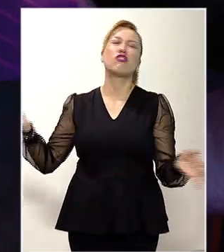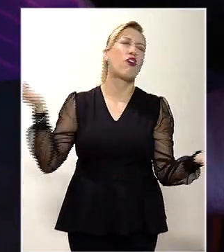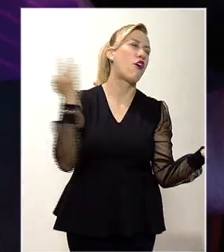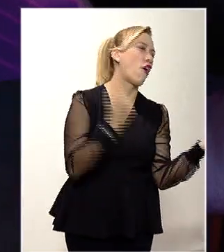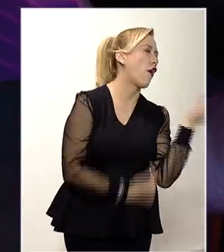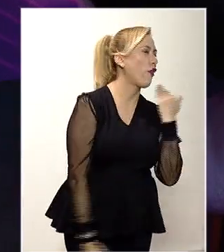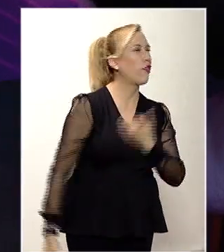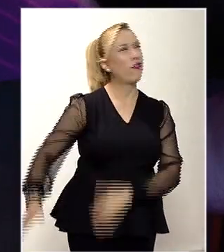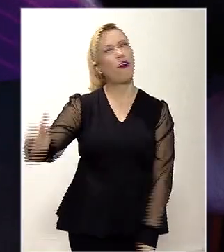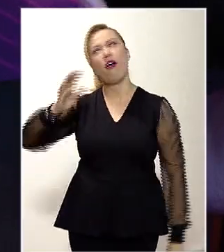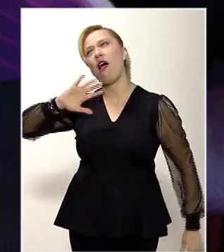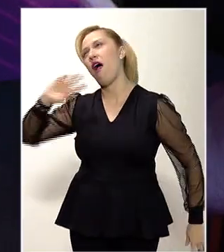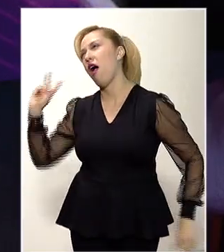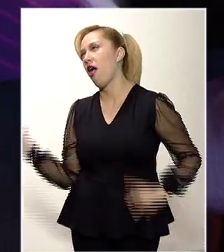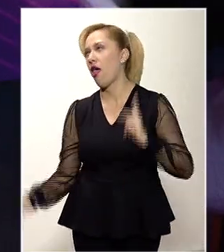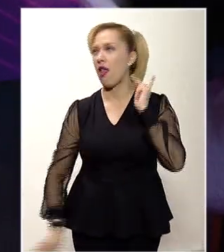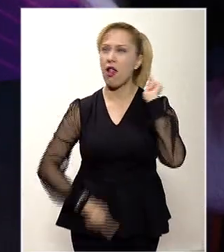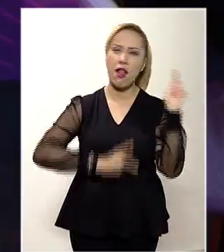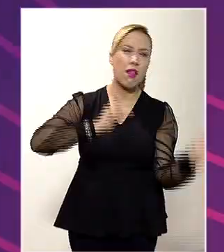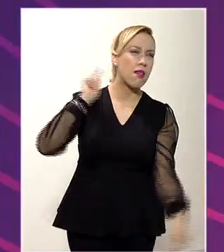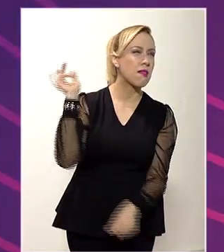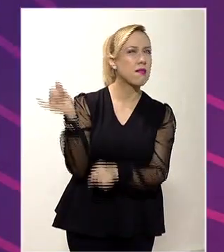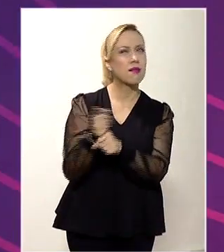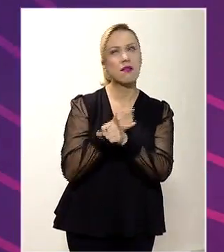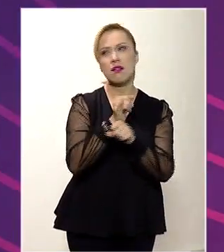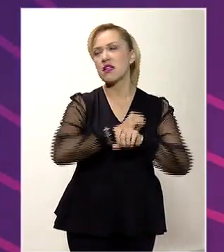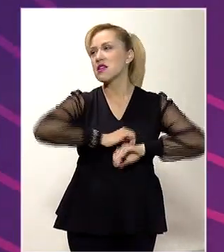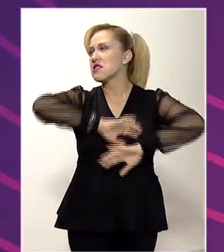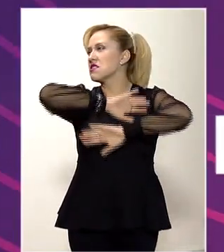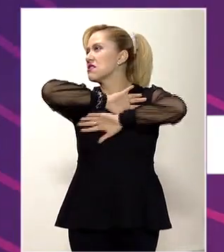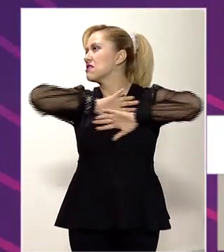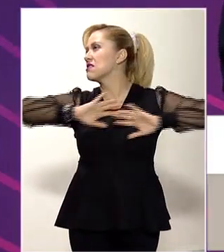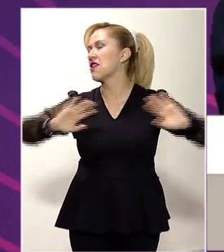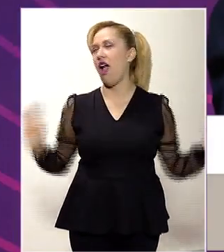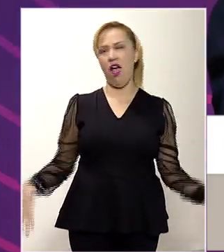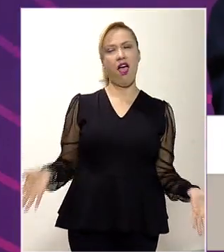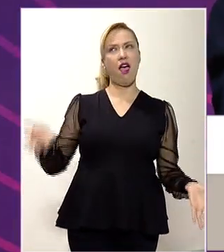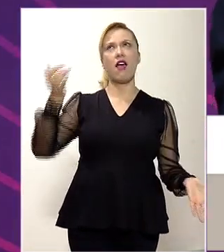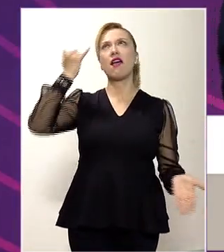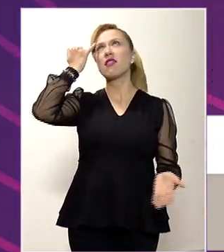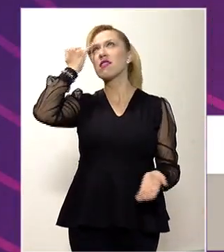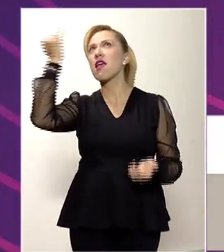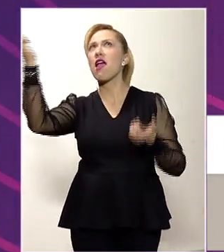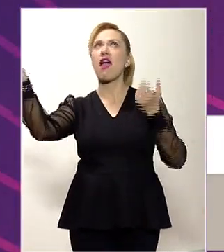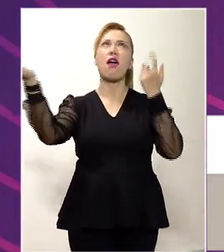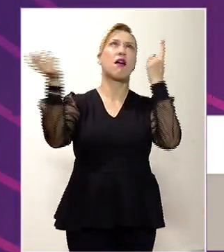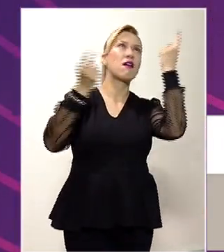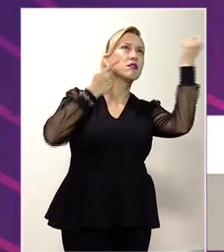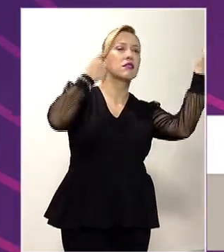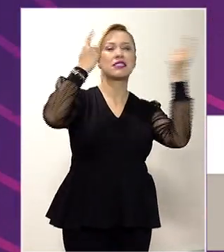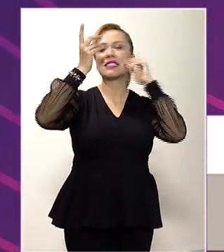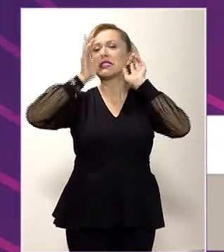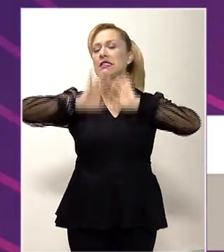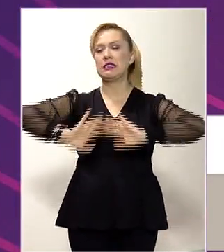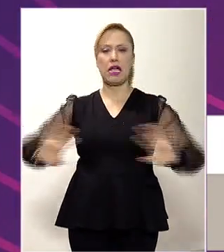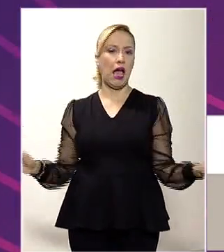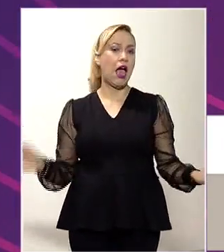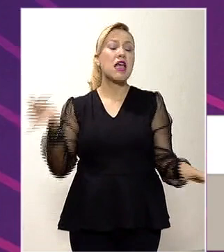todo, agoté todas las líneas de investigación, todas las hipótesis, pero materialmente ya